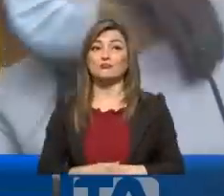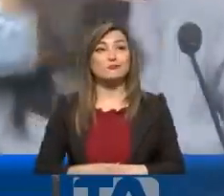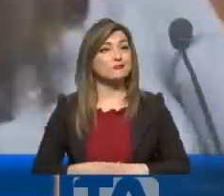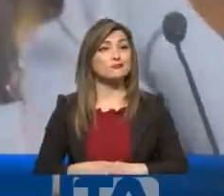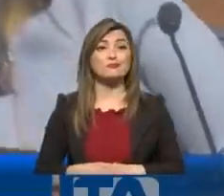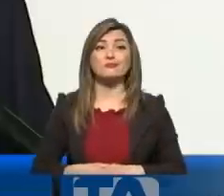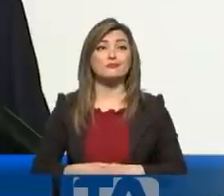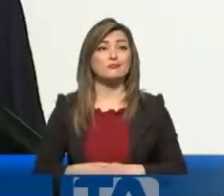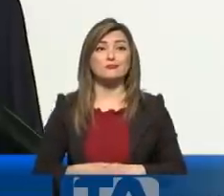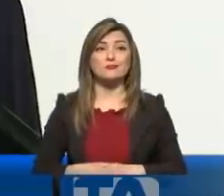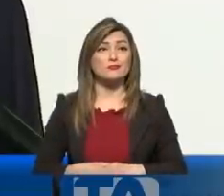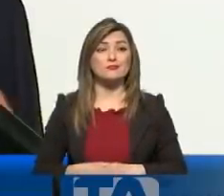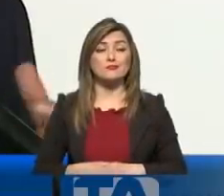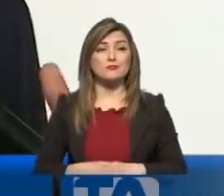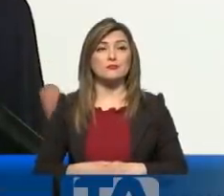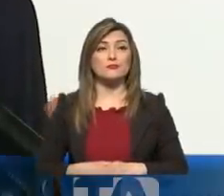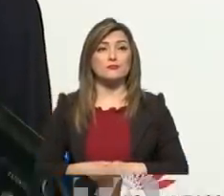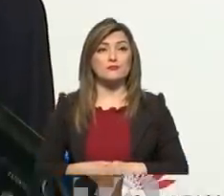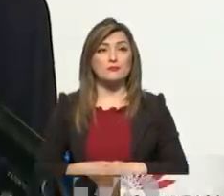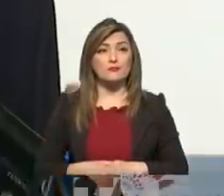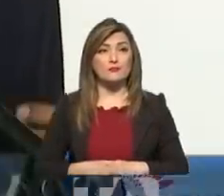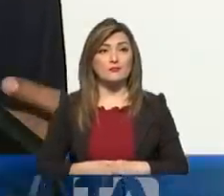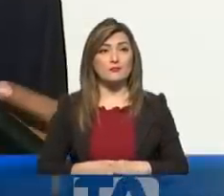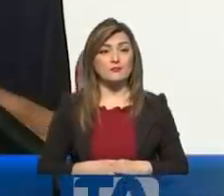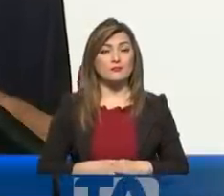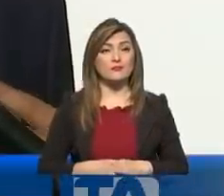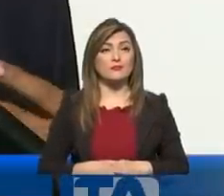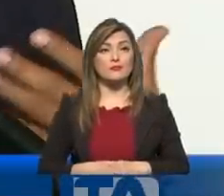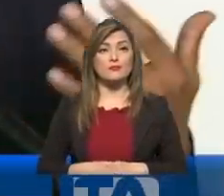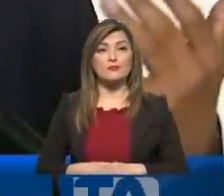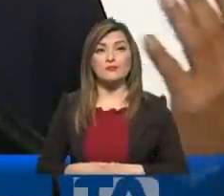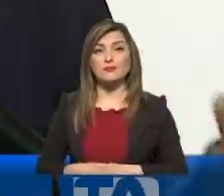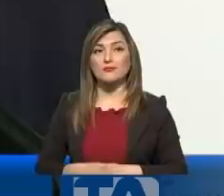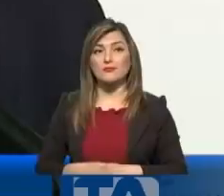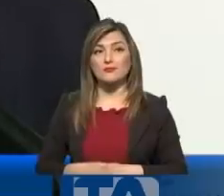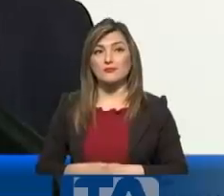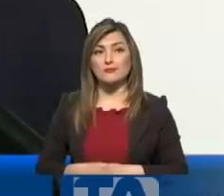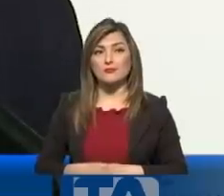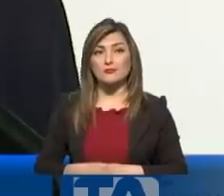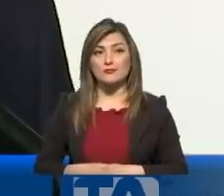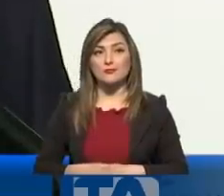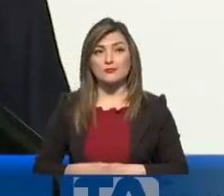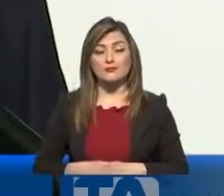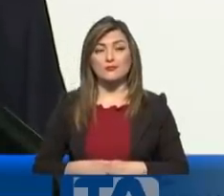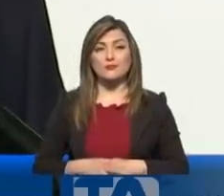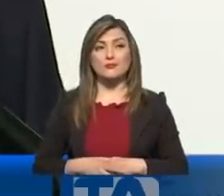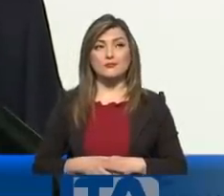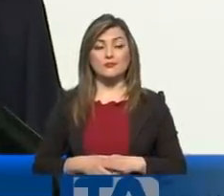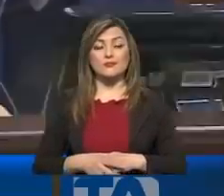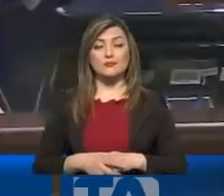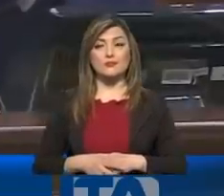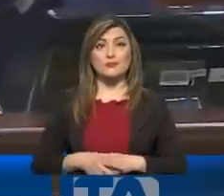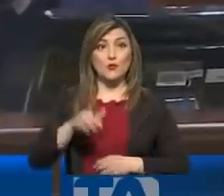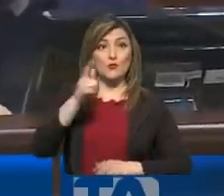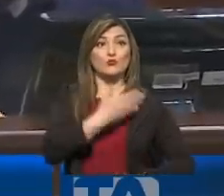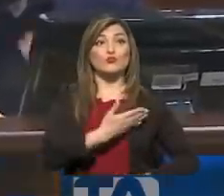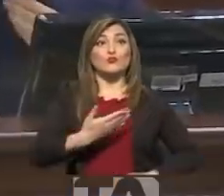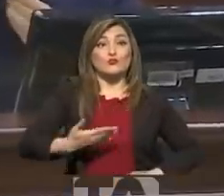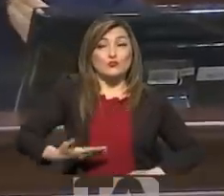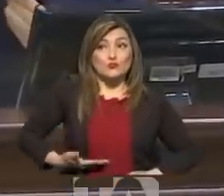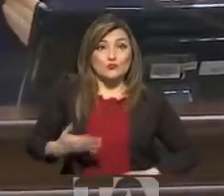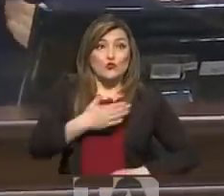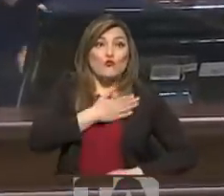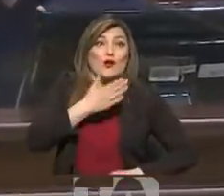elegir al secretario. Es un tema que pasa desde nuestro punto de vista por una persona que sea absoluta confianza de la presidenta. Mientras